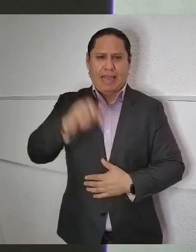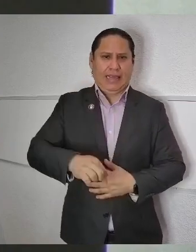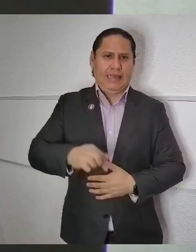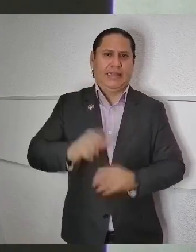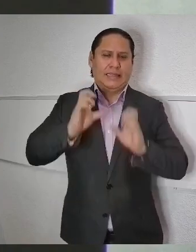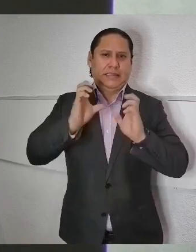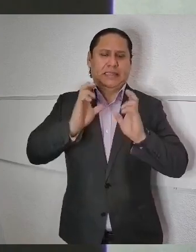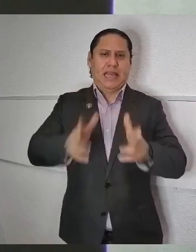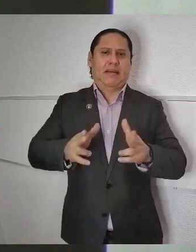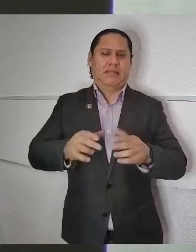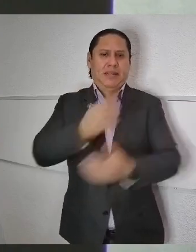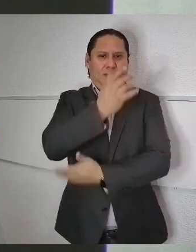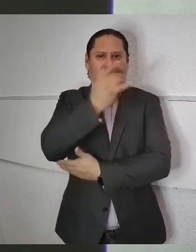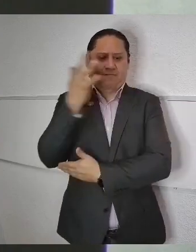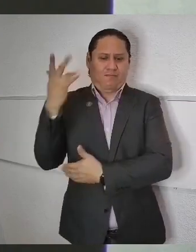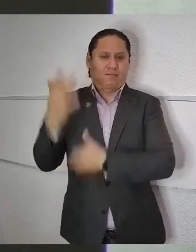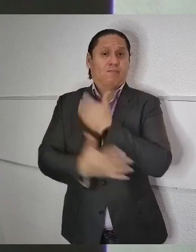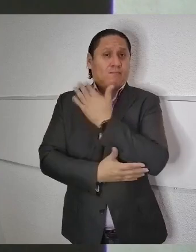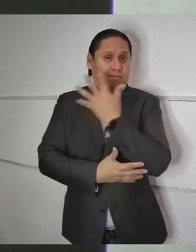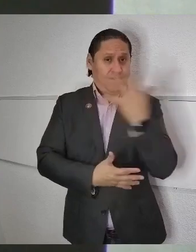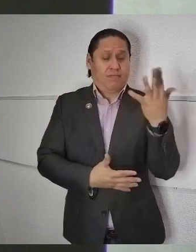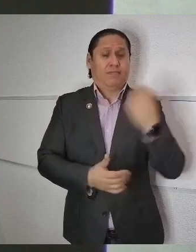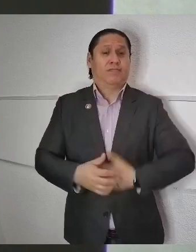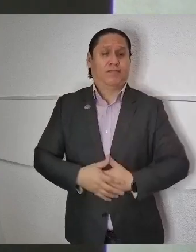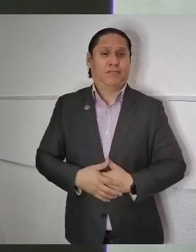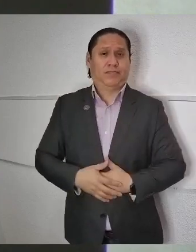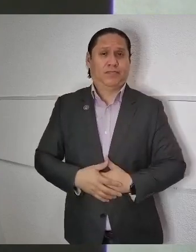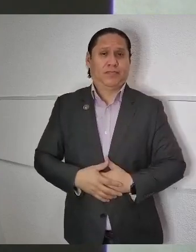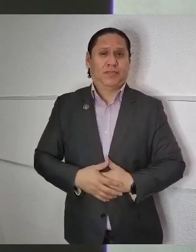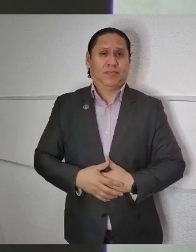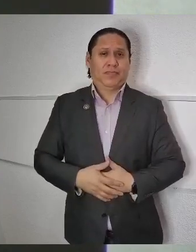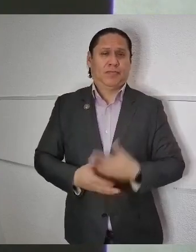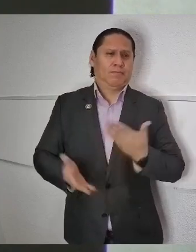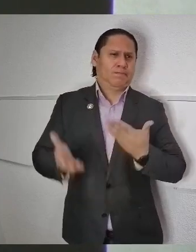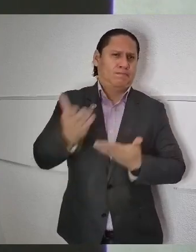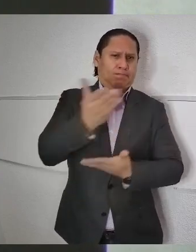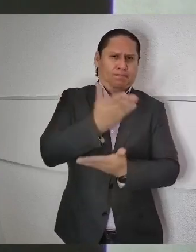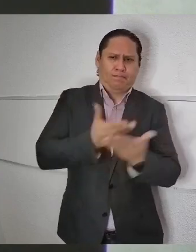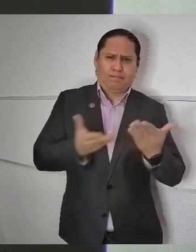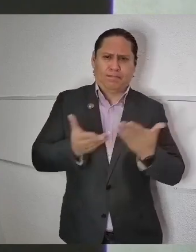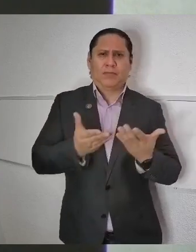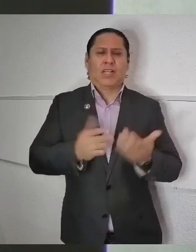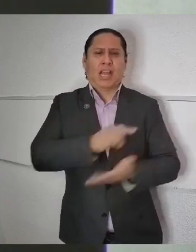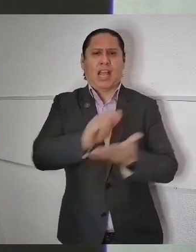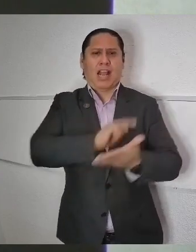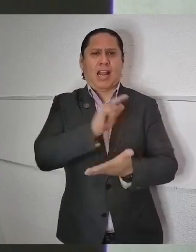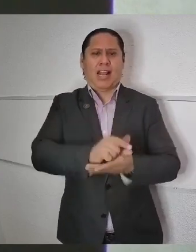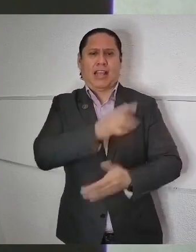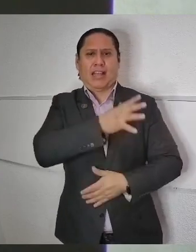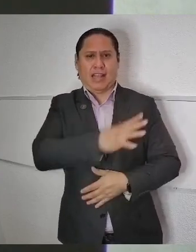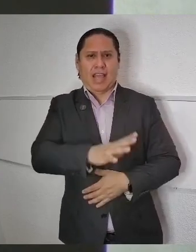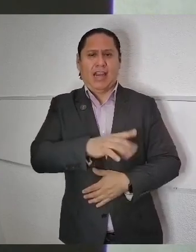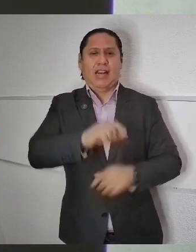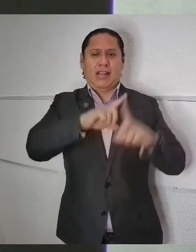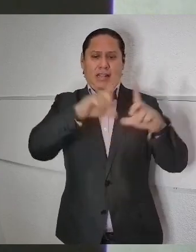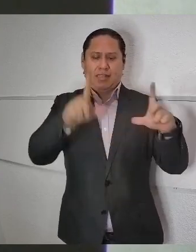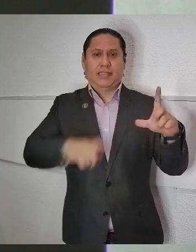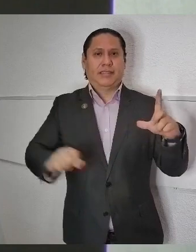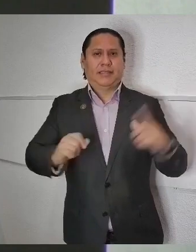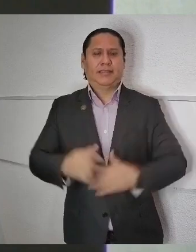Chiapas, porque además de que armoniza con la Ley General Forestal de nuestro